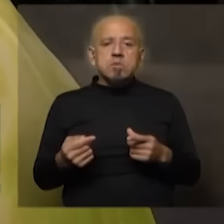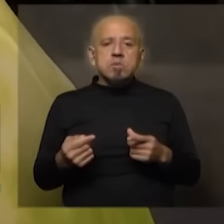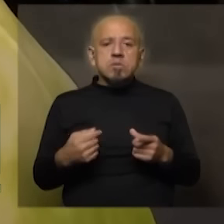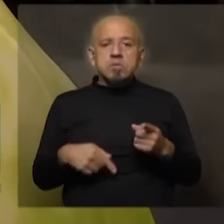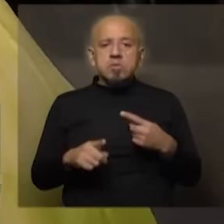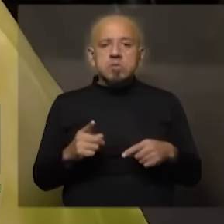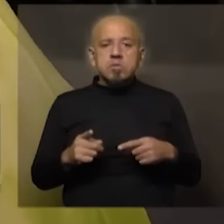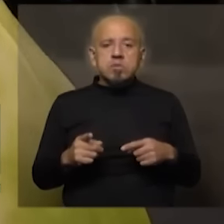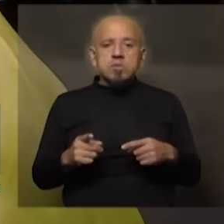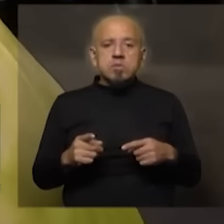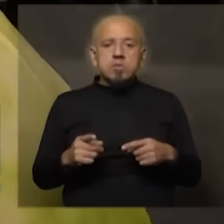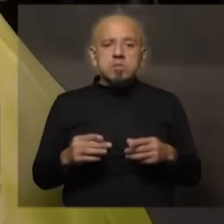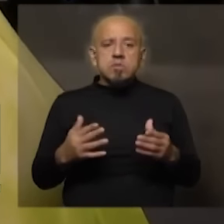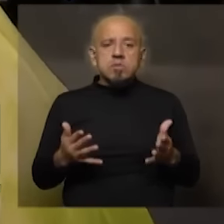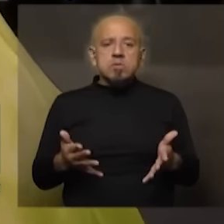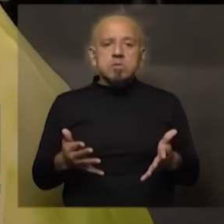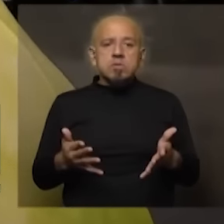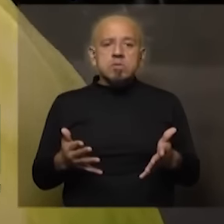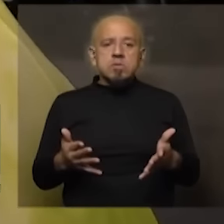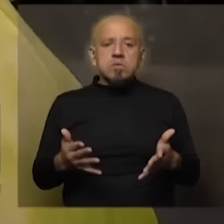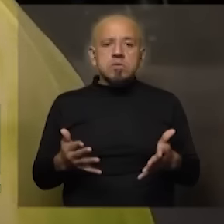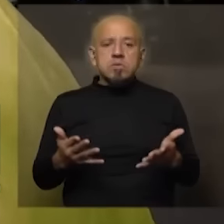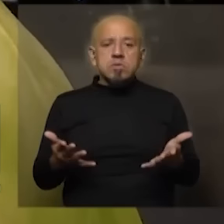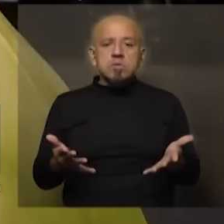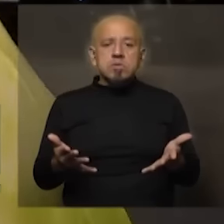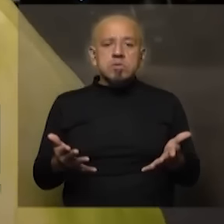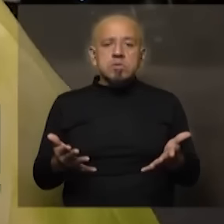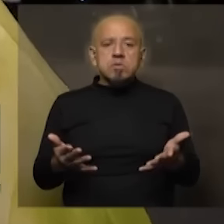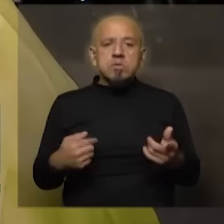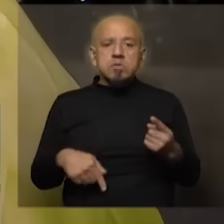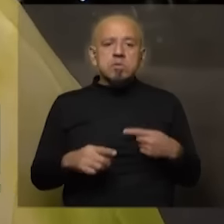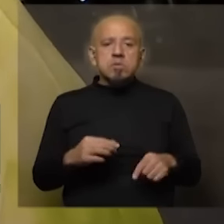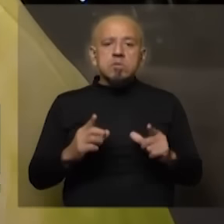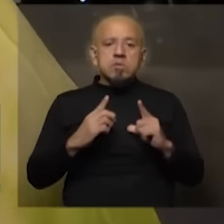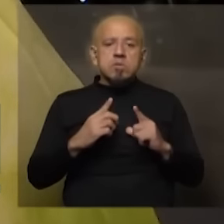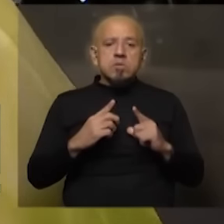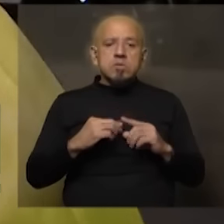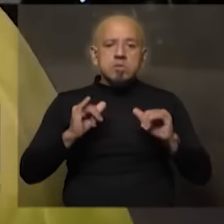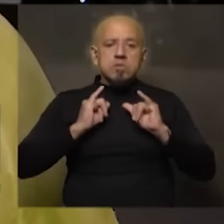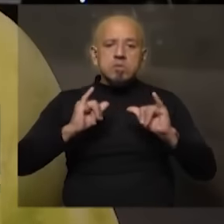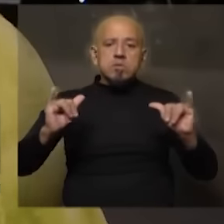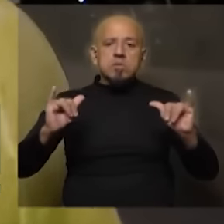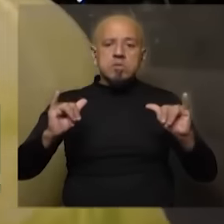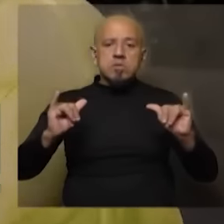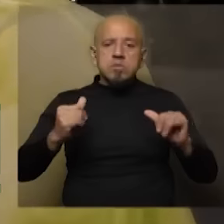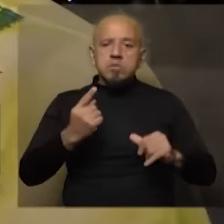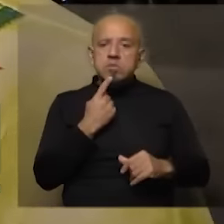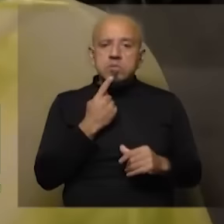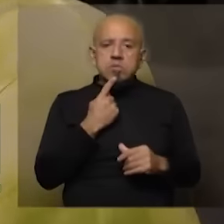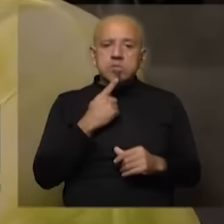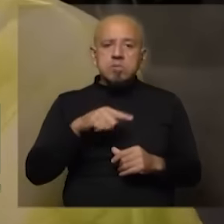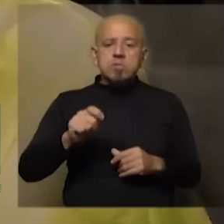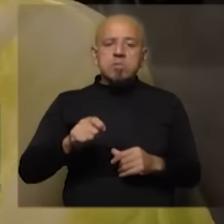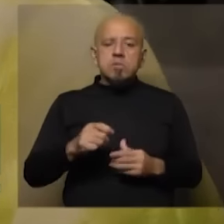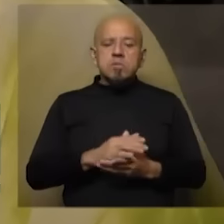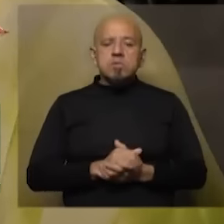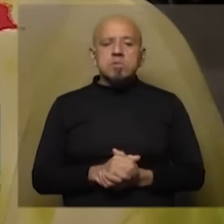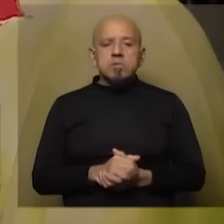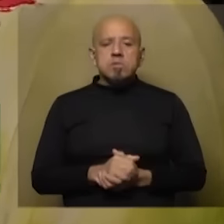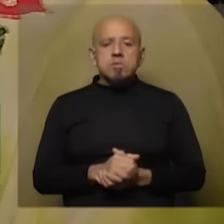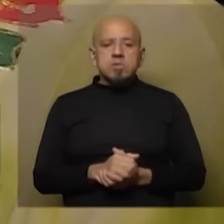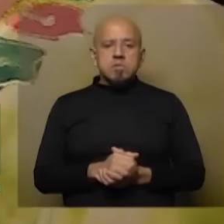le den seguimiento y llegue a buen término jurídico, vamos a tener que esperar que haya campaña política para que la justicia actúe. Karina,